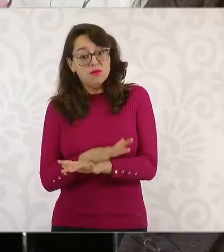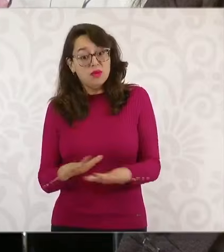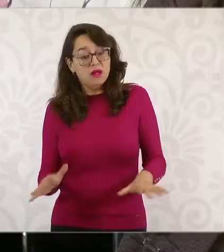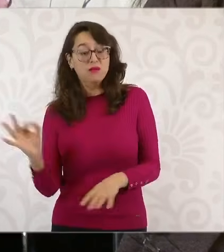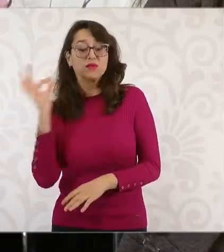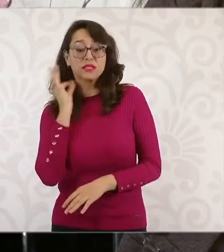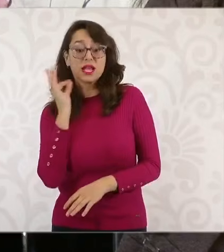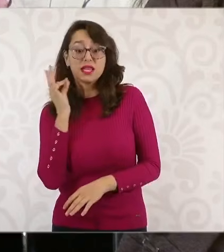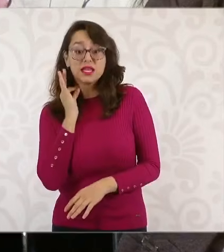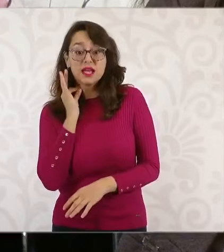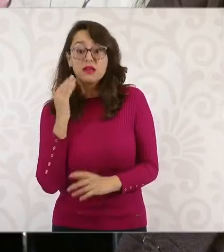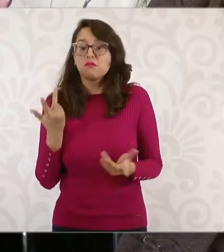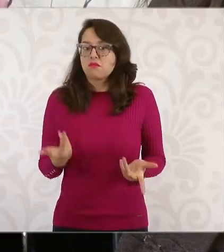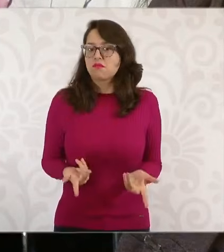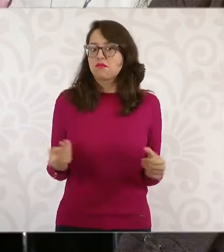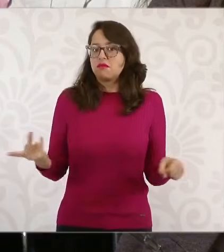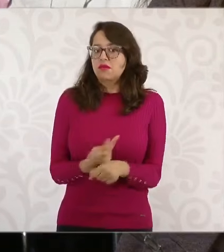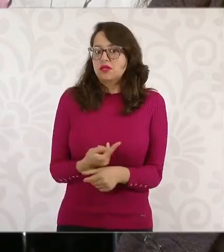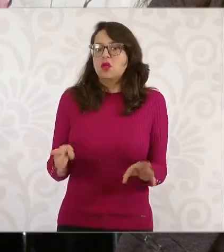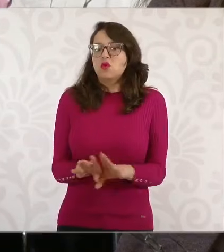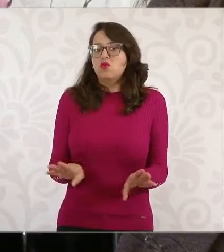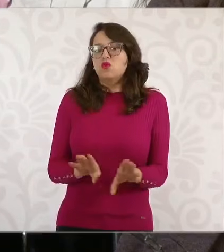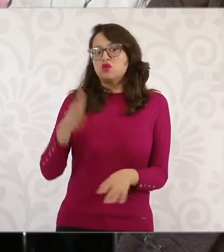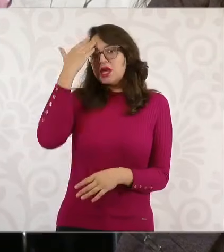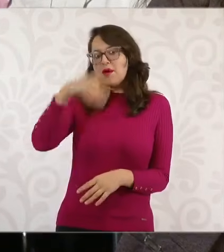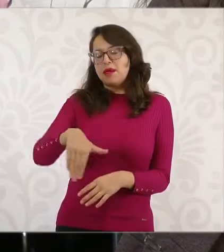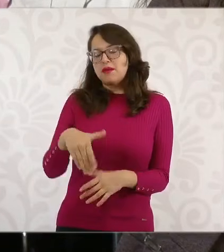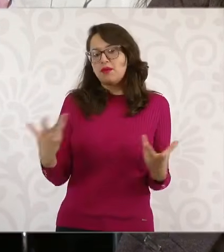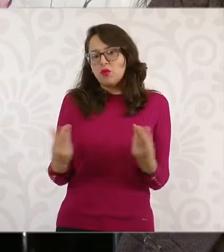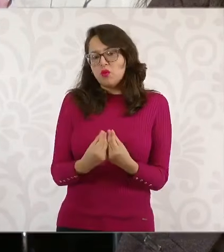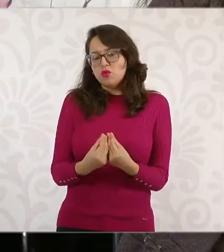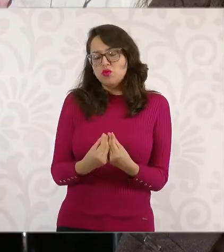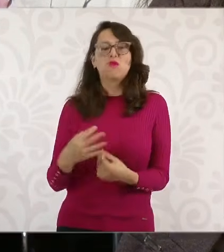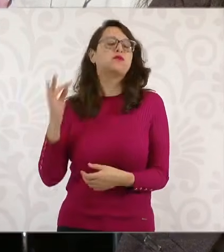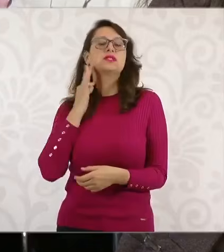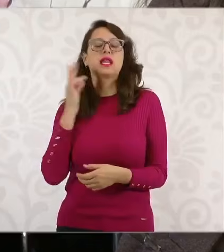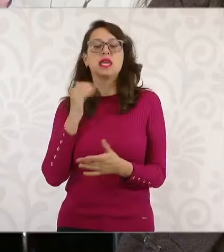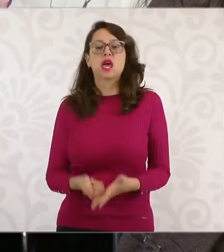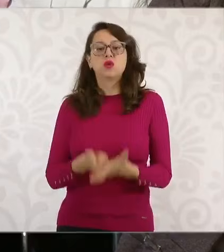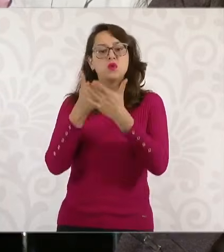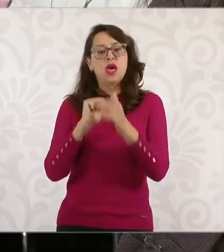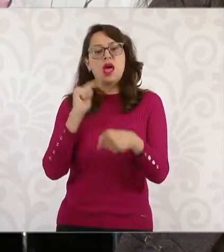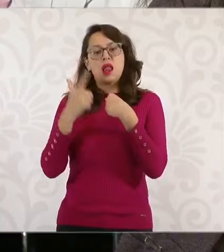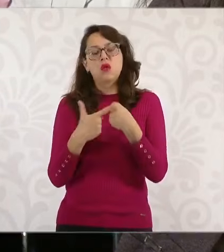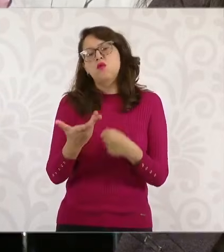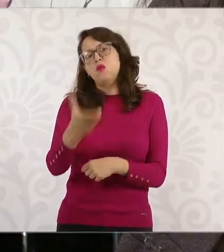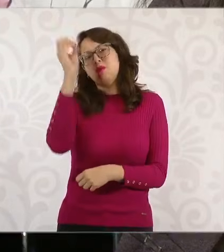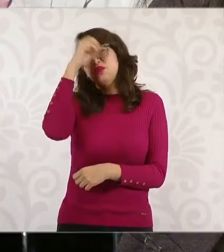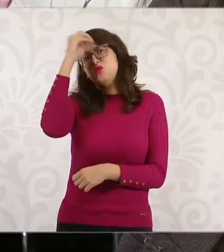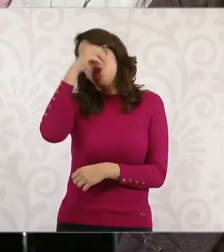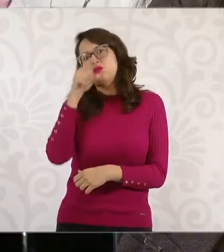de la República. ¿Qué se sabe y si coadyuga la Fiscalía en este caso? ¿Y qué opina usted del